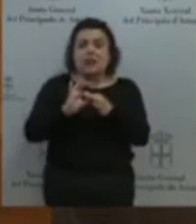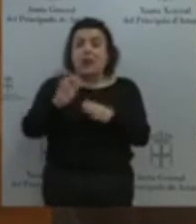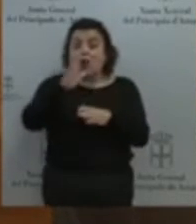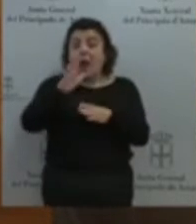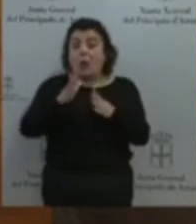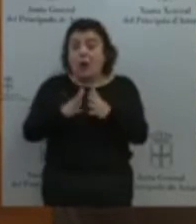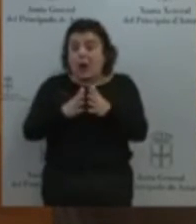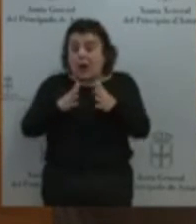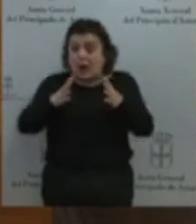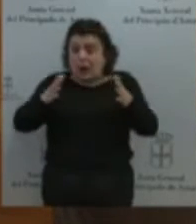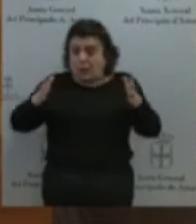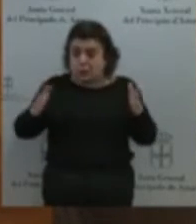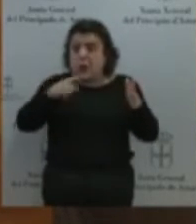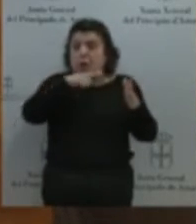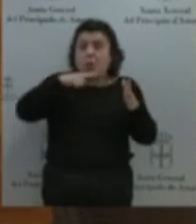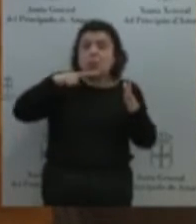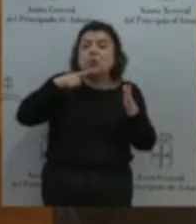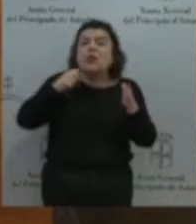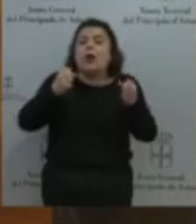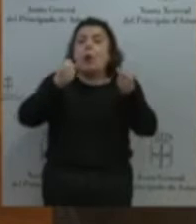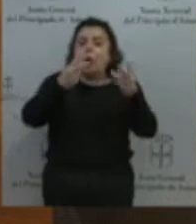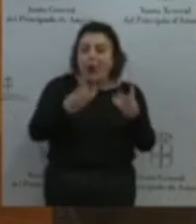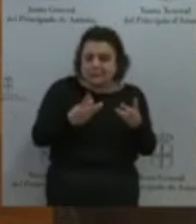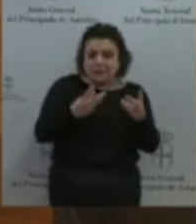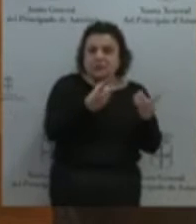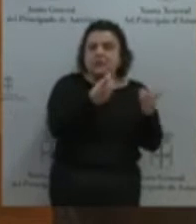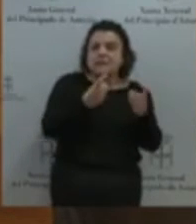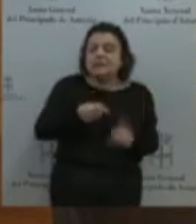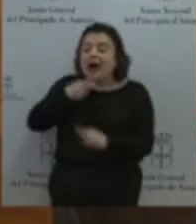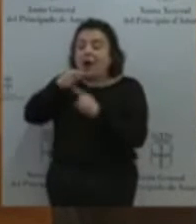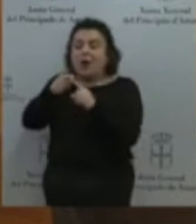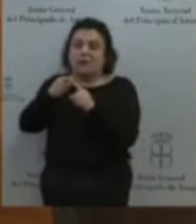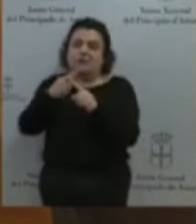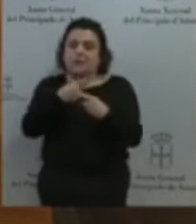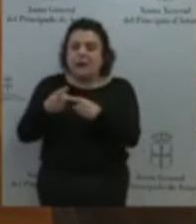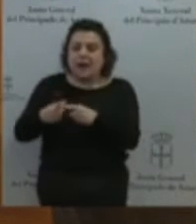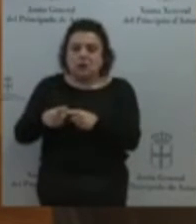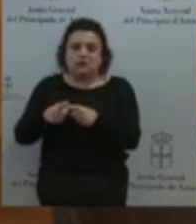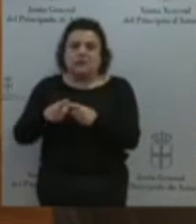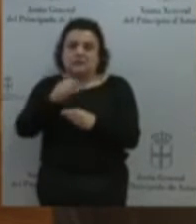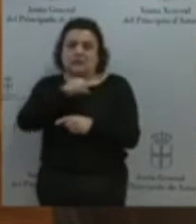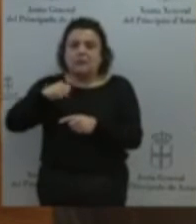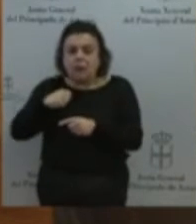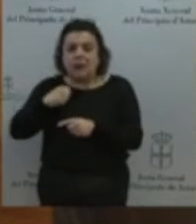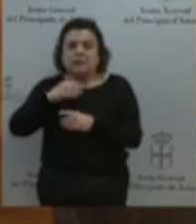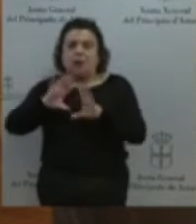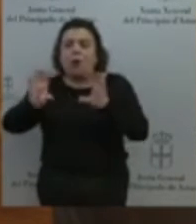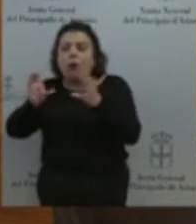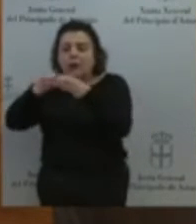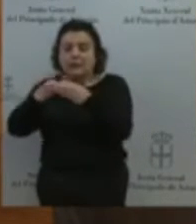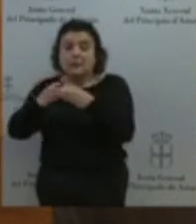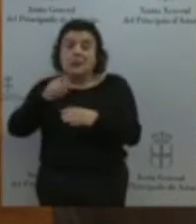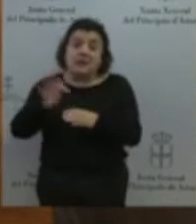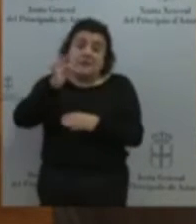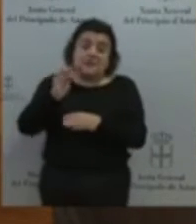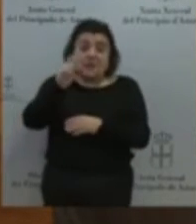de bienes de consumo, bienes individuales o colectivos generan, y que el turismo, obviamente, alimenta de un modo